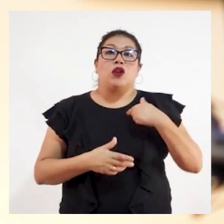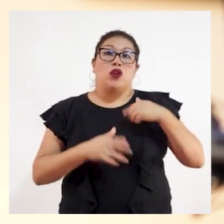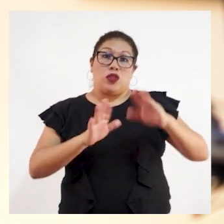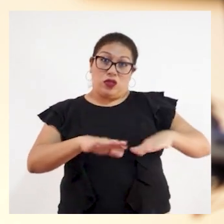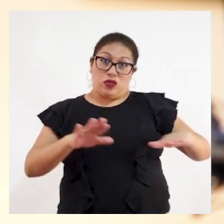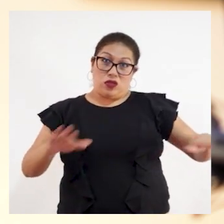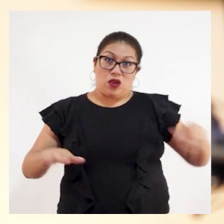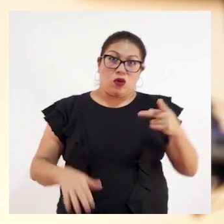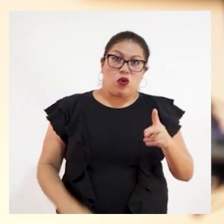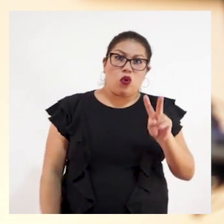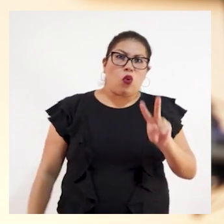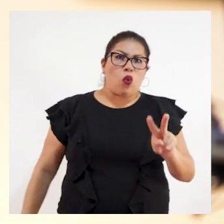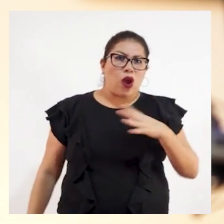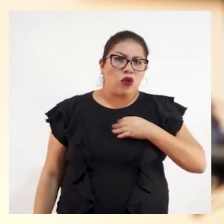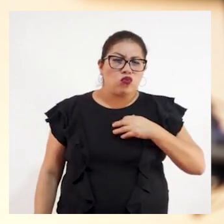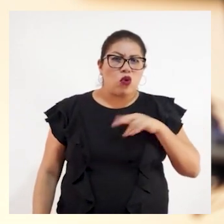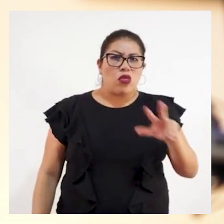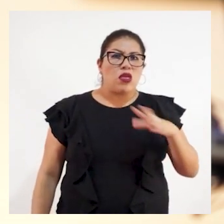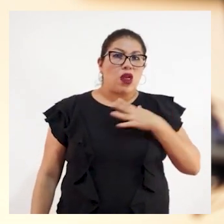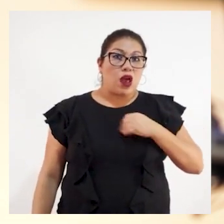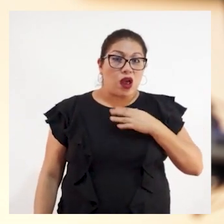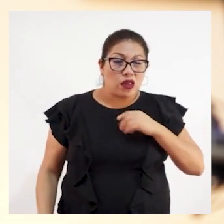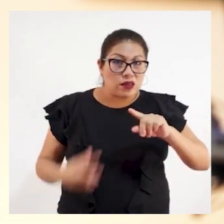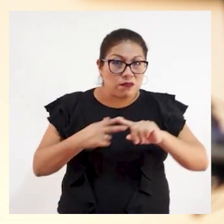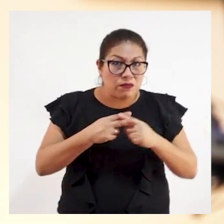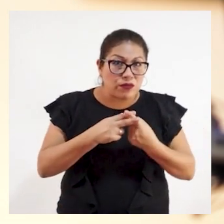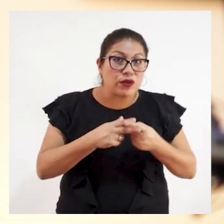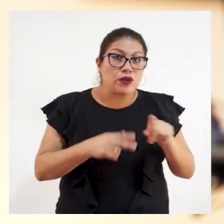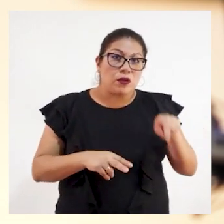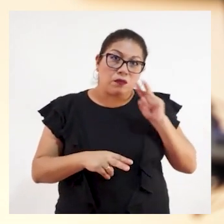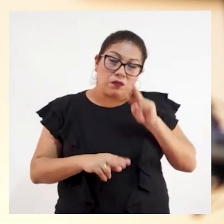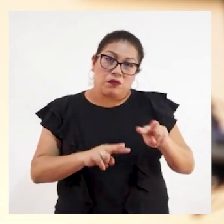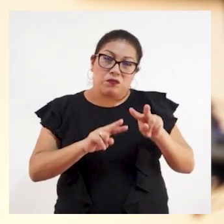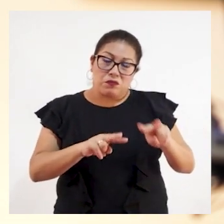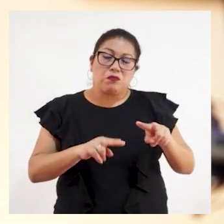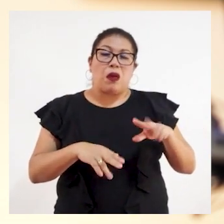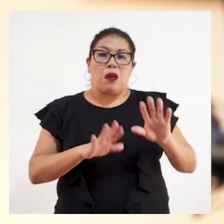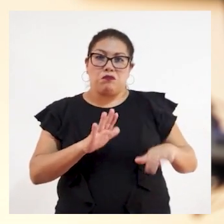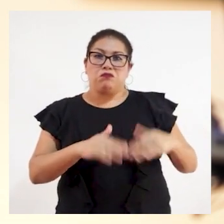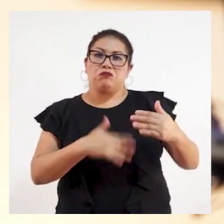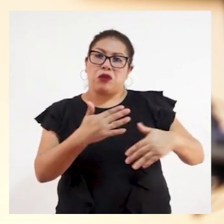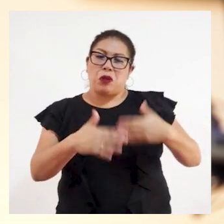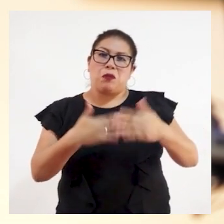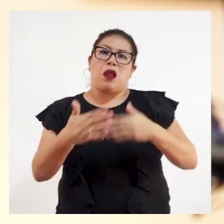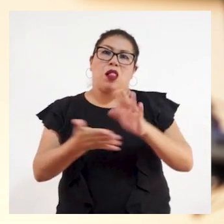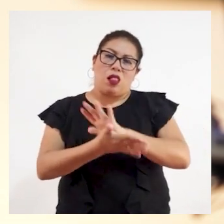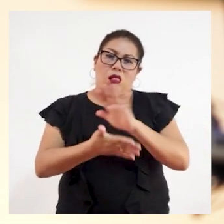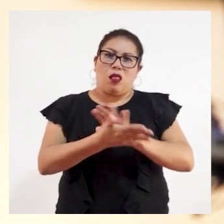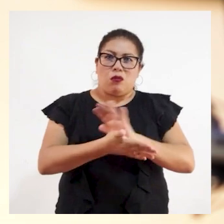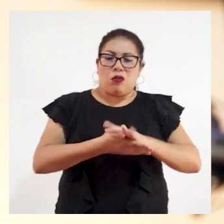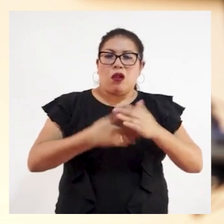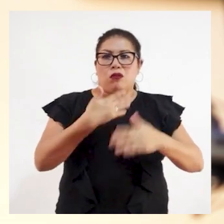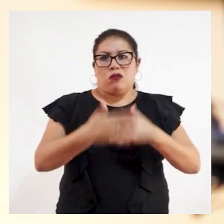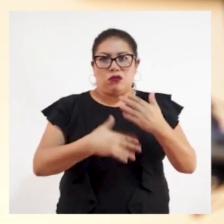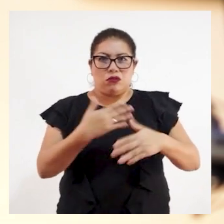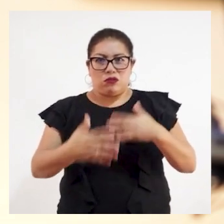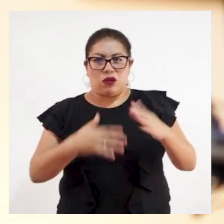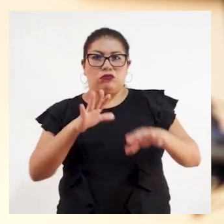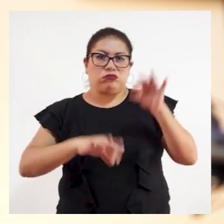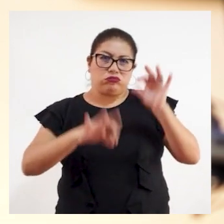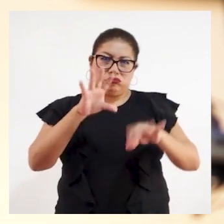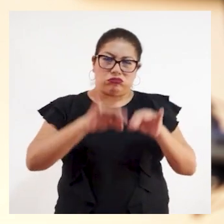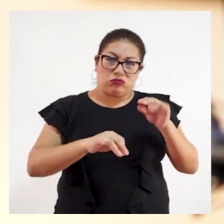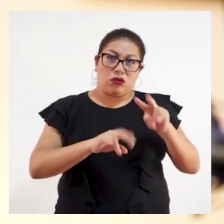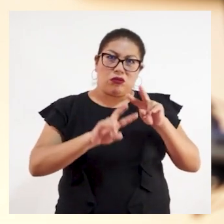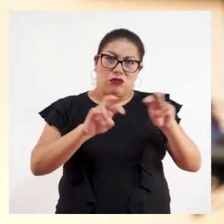el proceso al año o 2 años de edad o 3 años, y en el transcurso del proceso encontramos